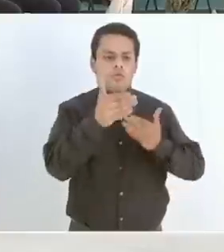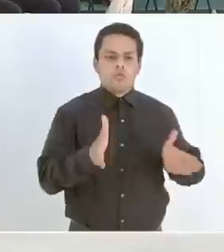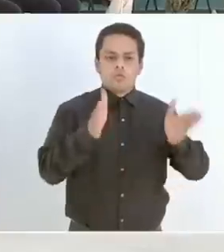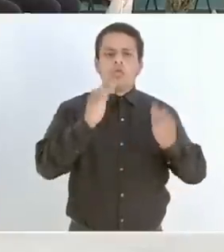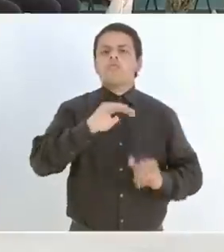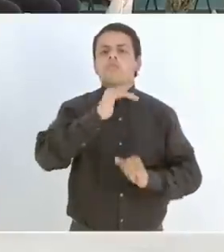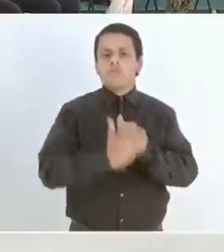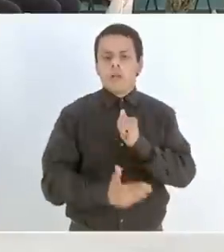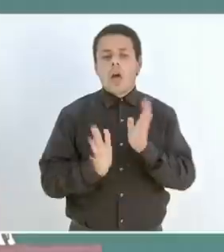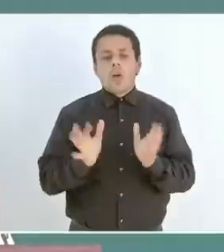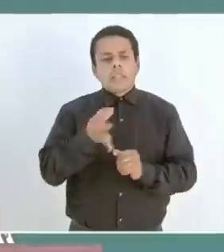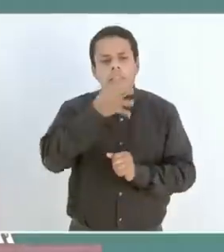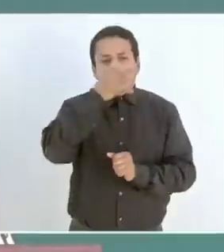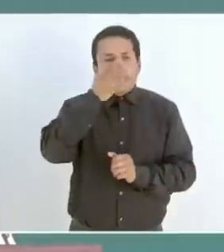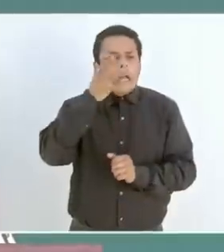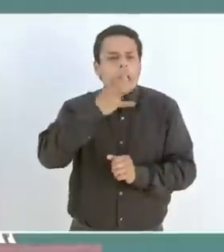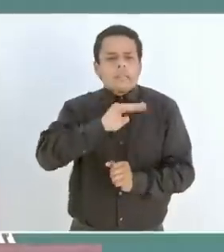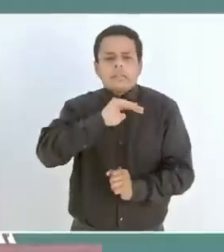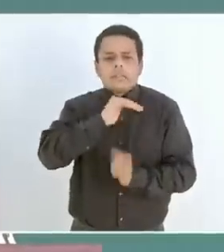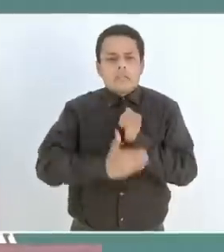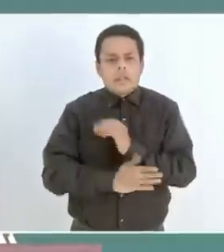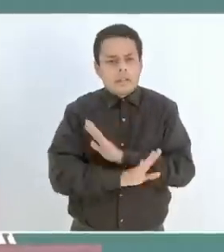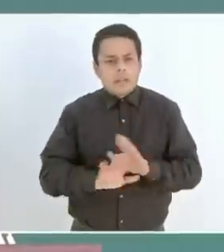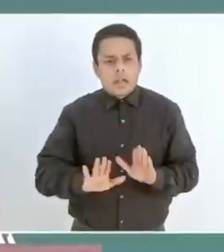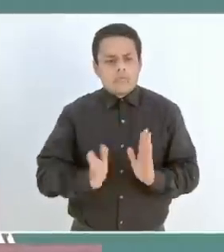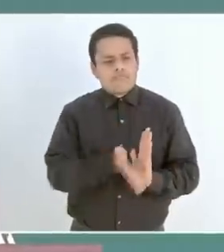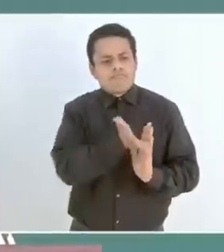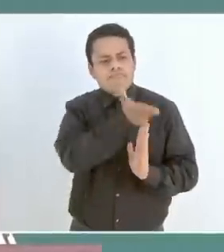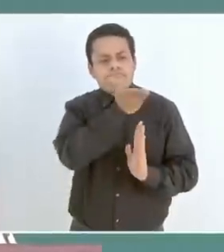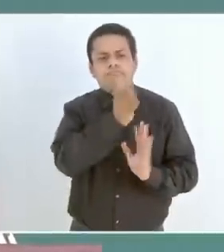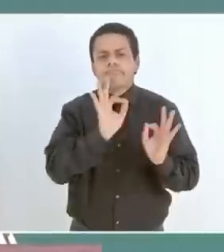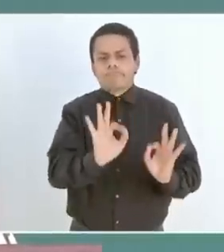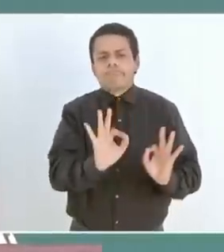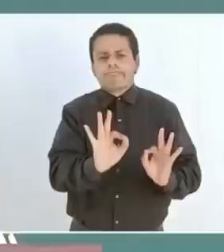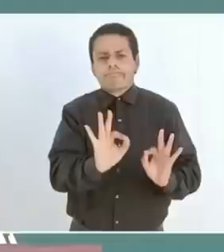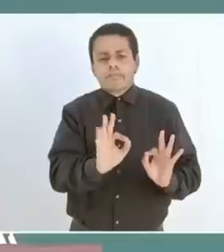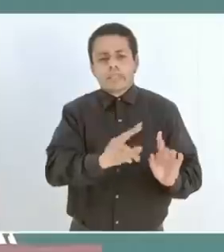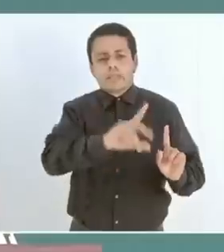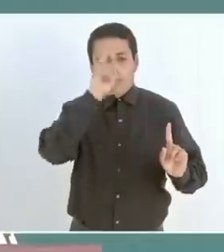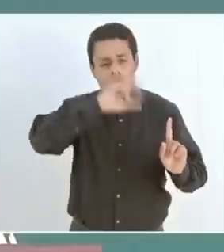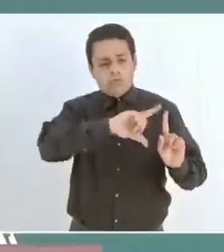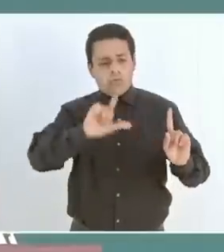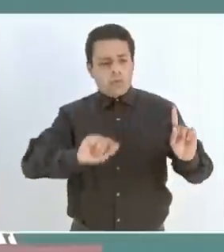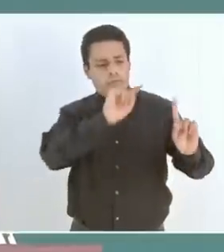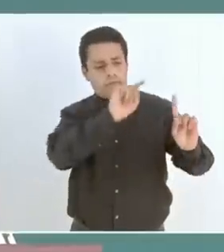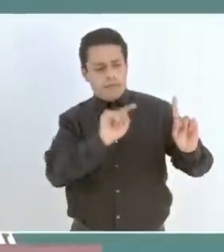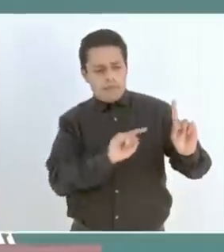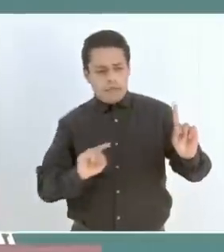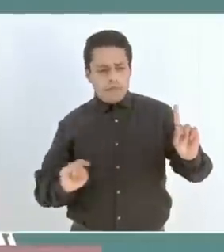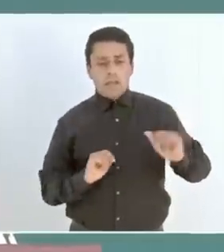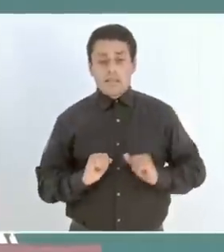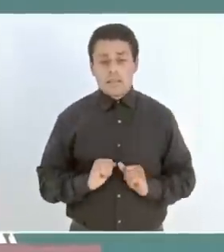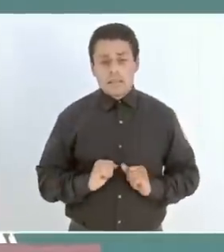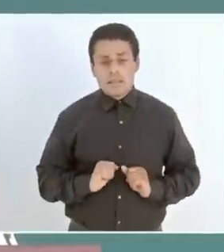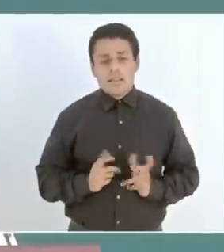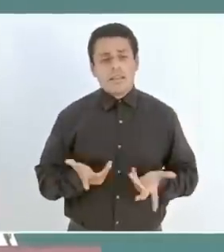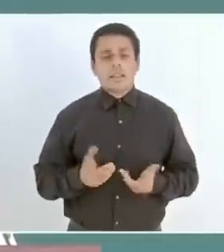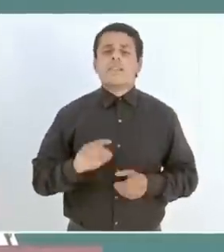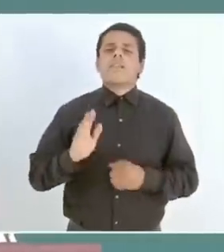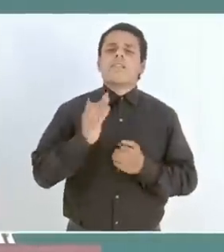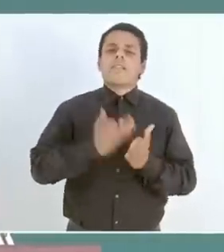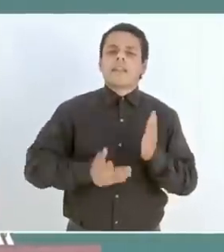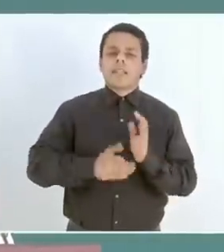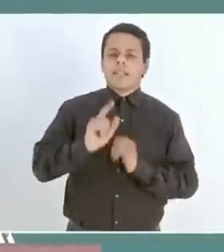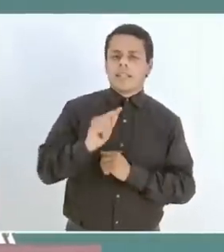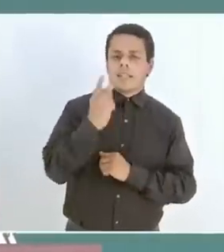final de construcción en todo el país, y nos restan 72 más que inician